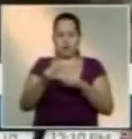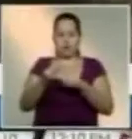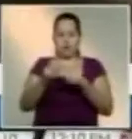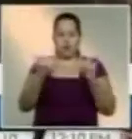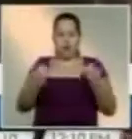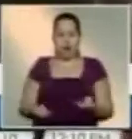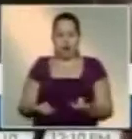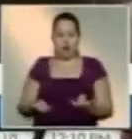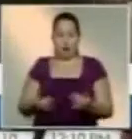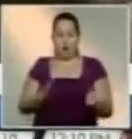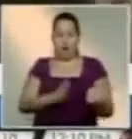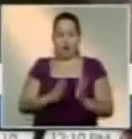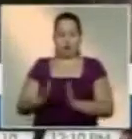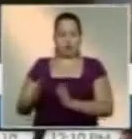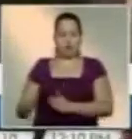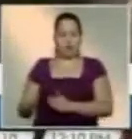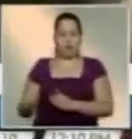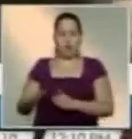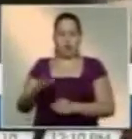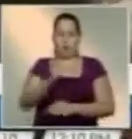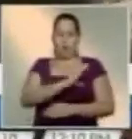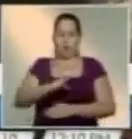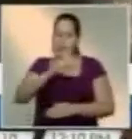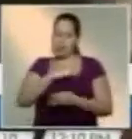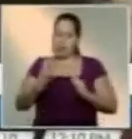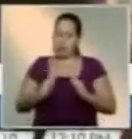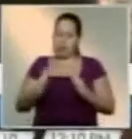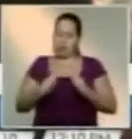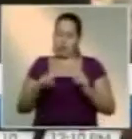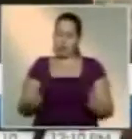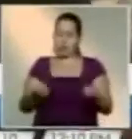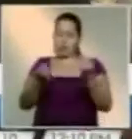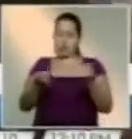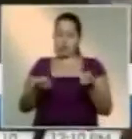todo ahora que se organizó un comité por la vida